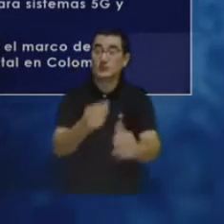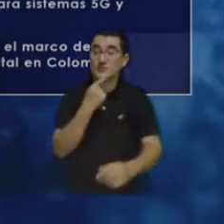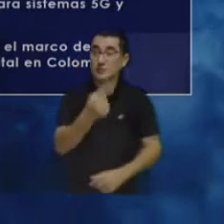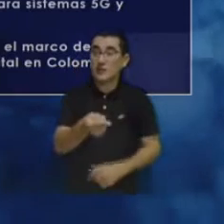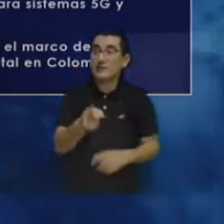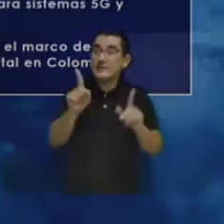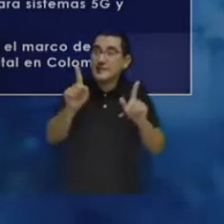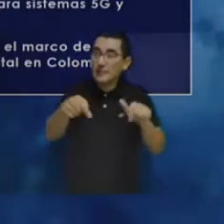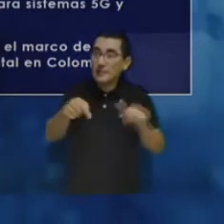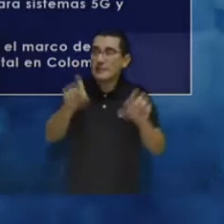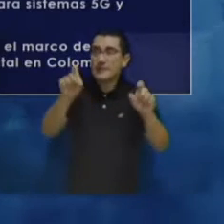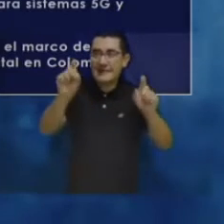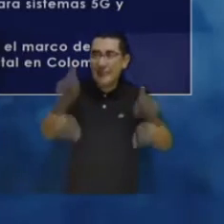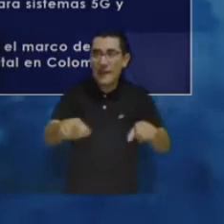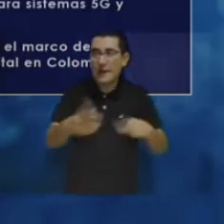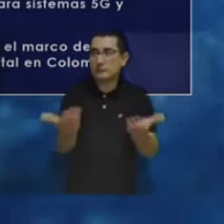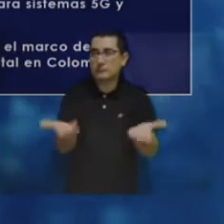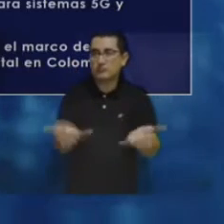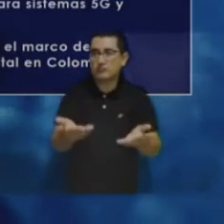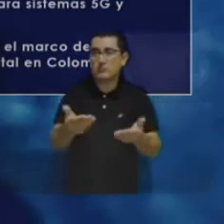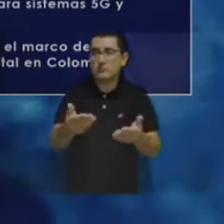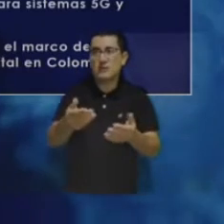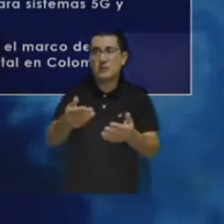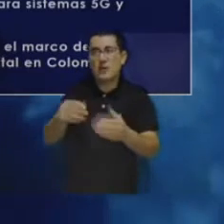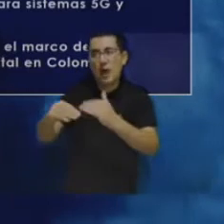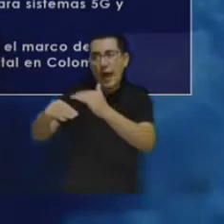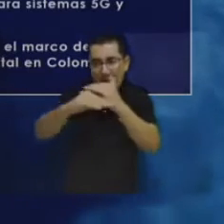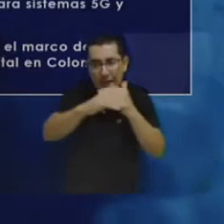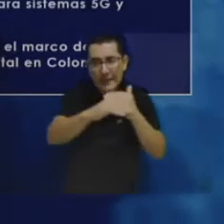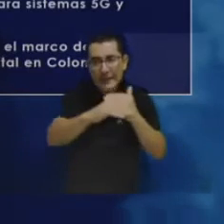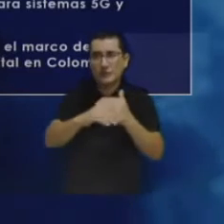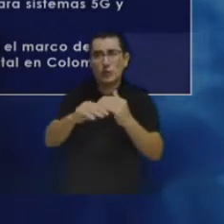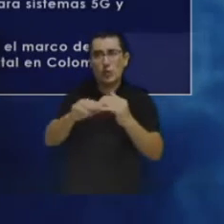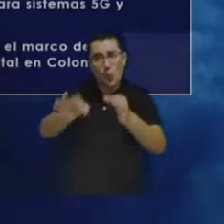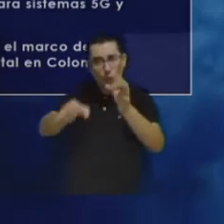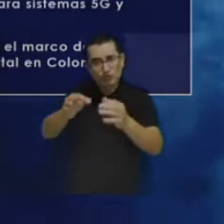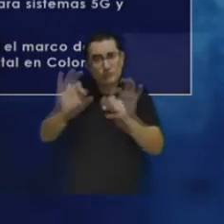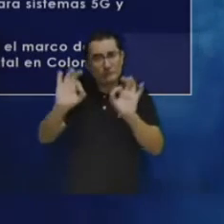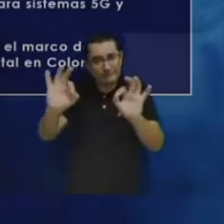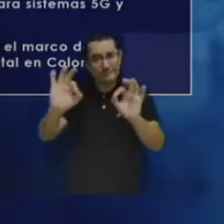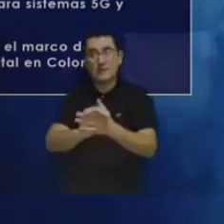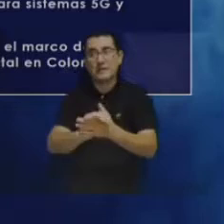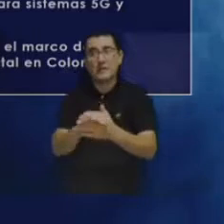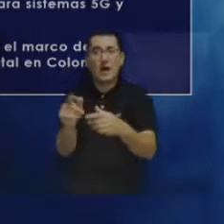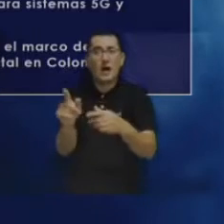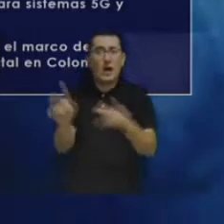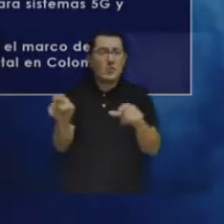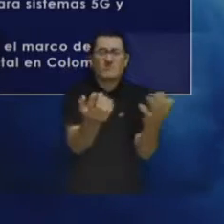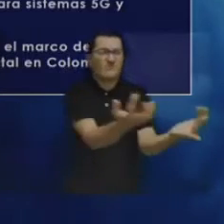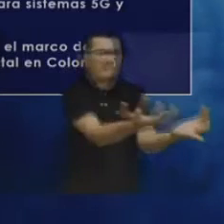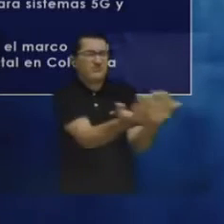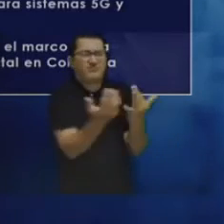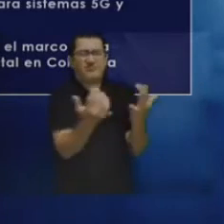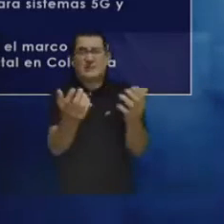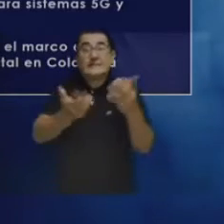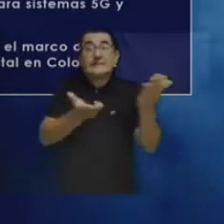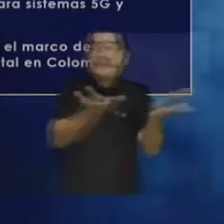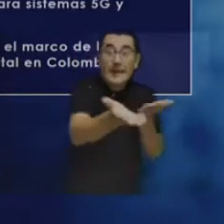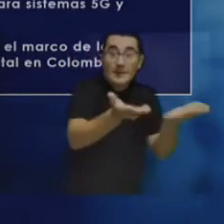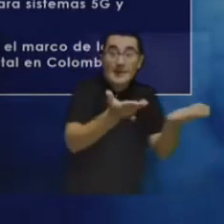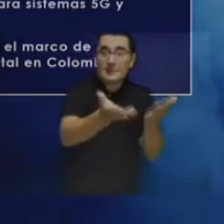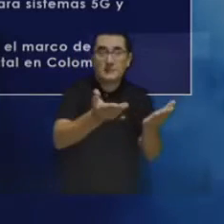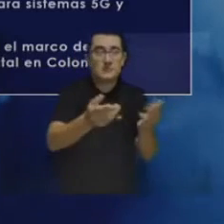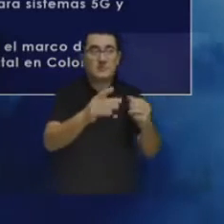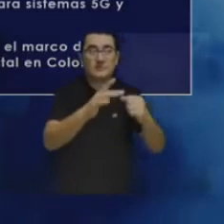manera justa o de una manera adecuada, ya que hay mucha demanda. Hay varios servicios que demandan espectro en cada banda.